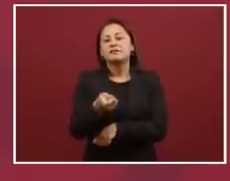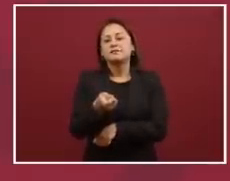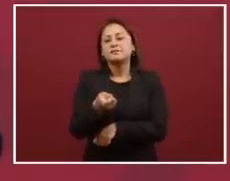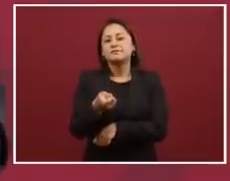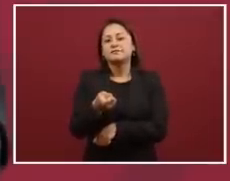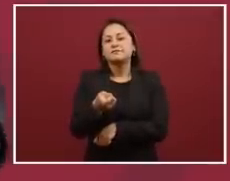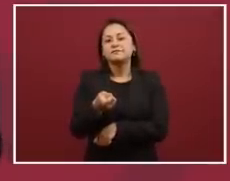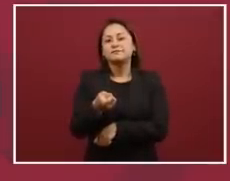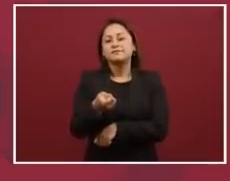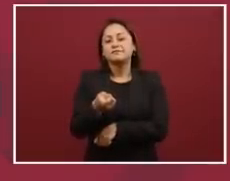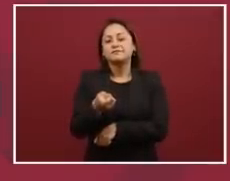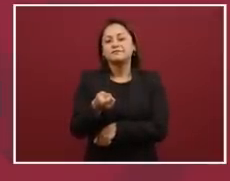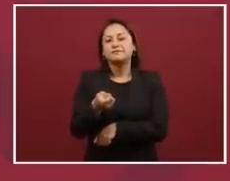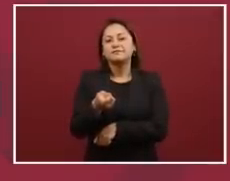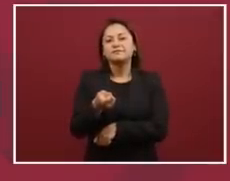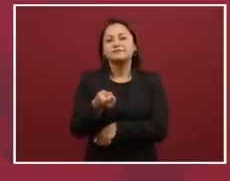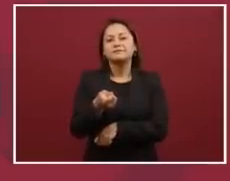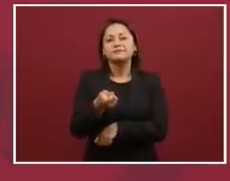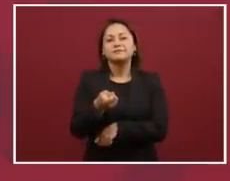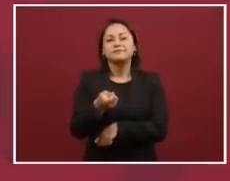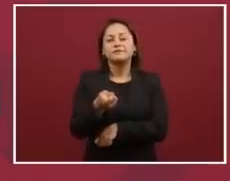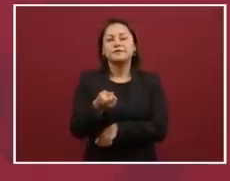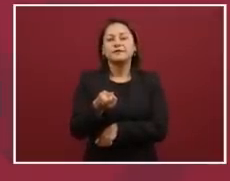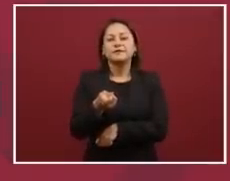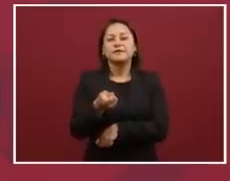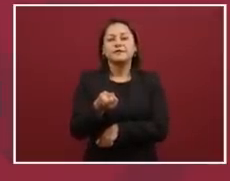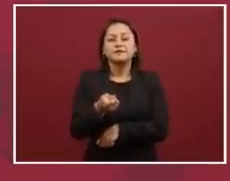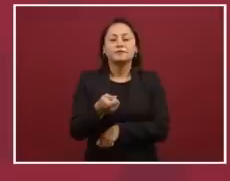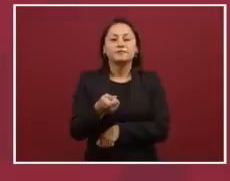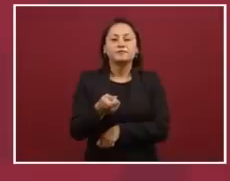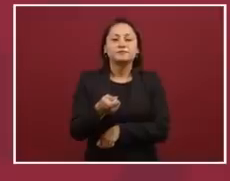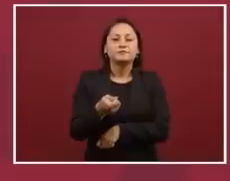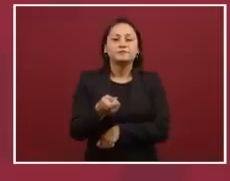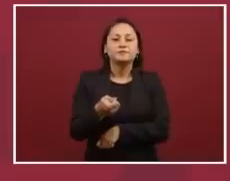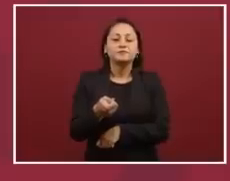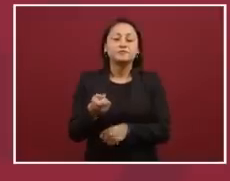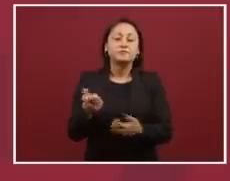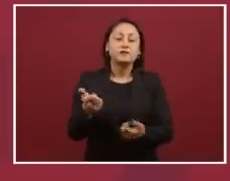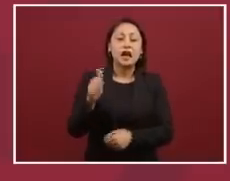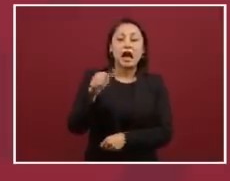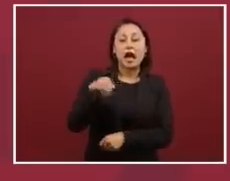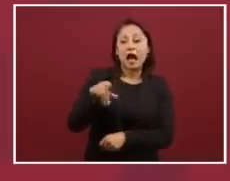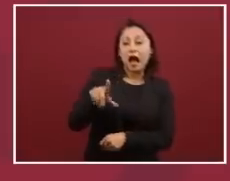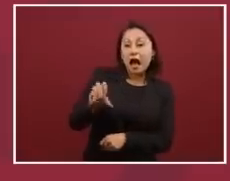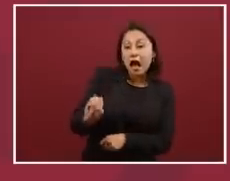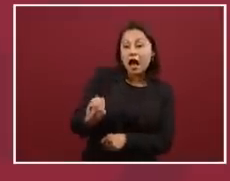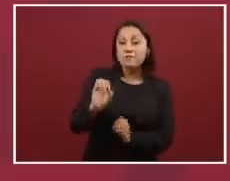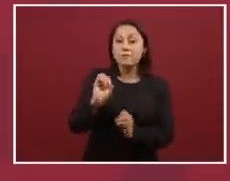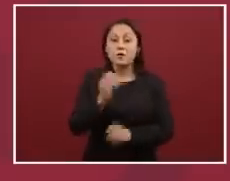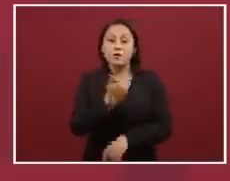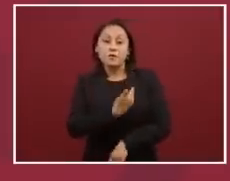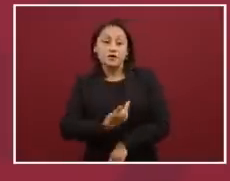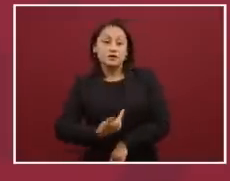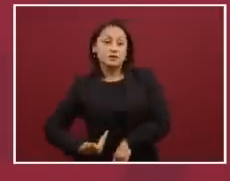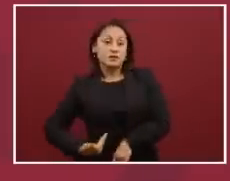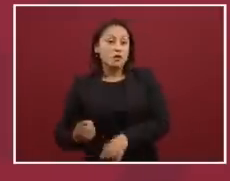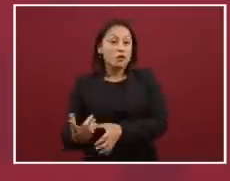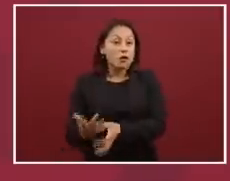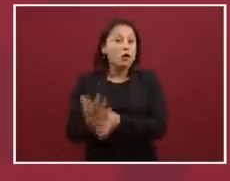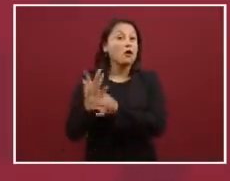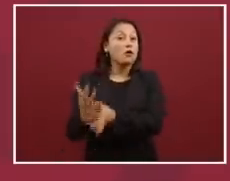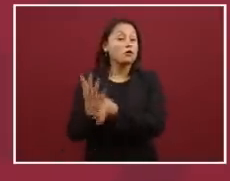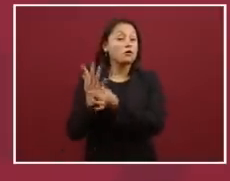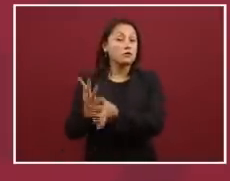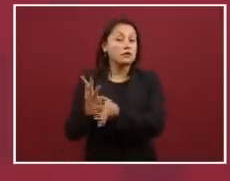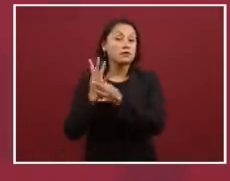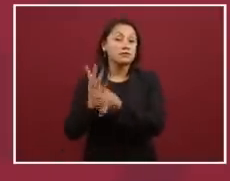el presidente o Andrés Manuel o AMLO dijo que se van a destinar